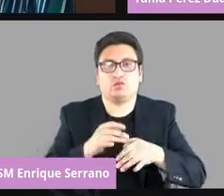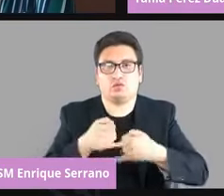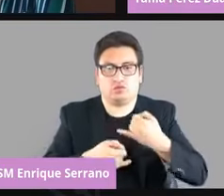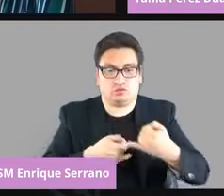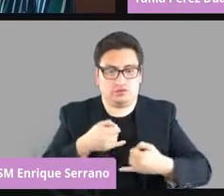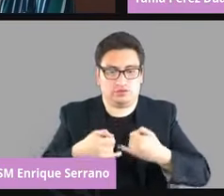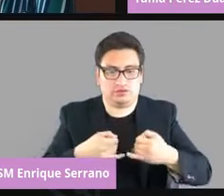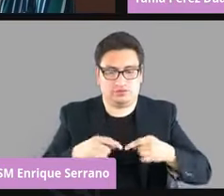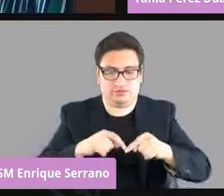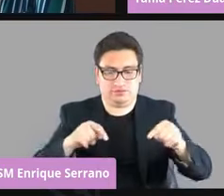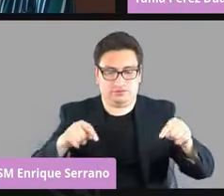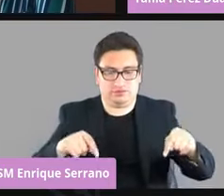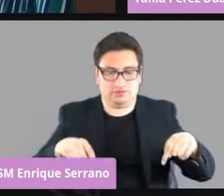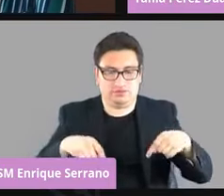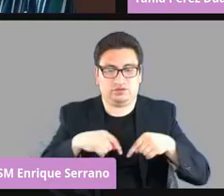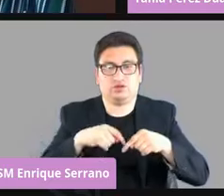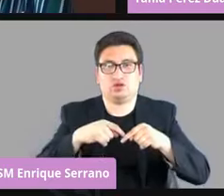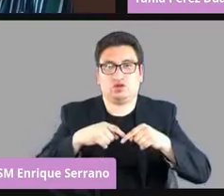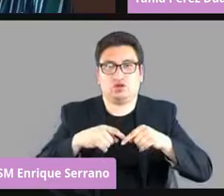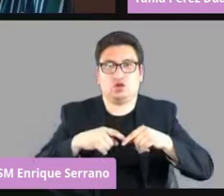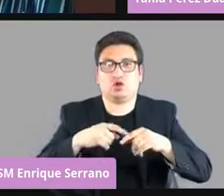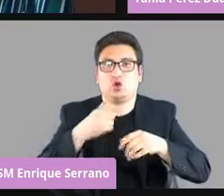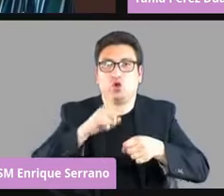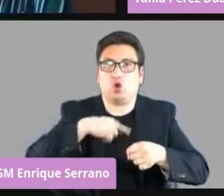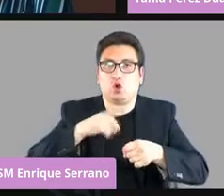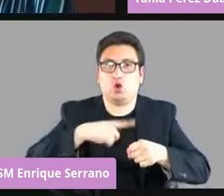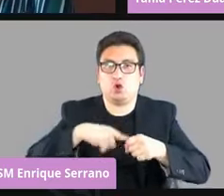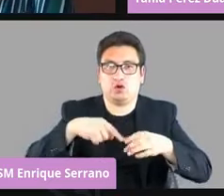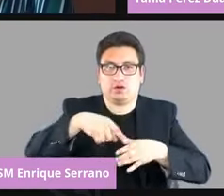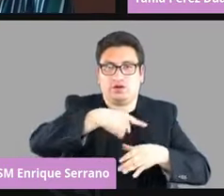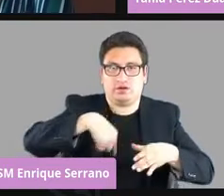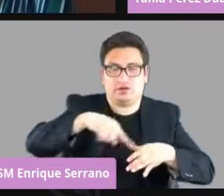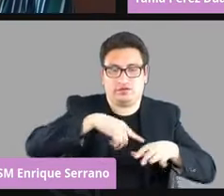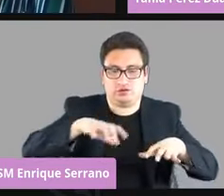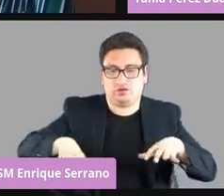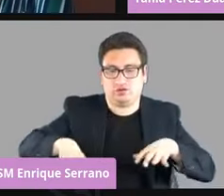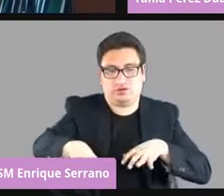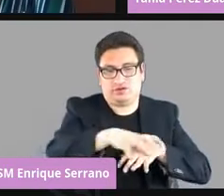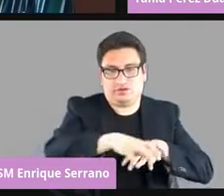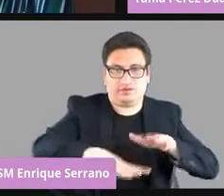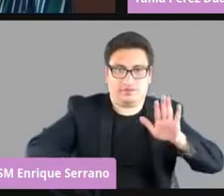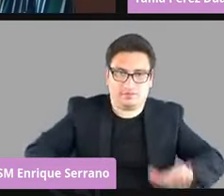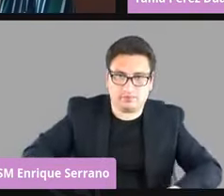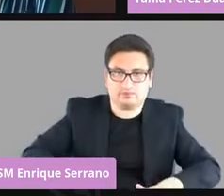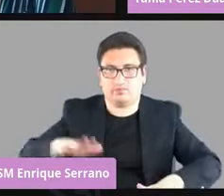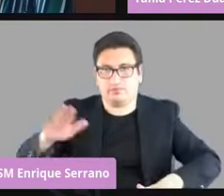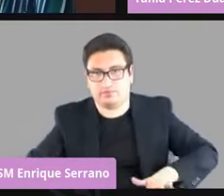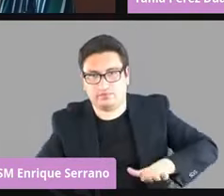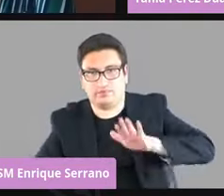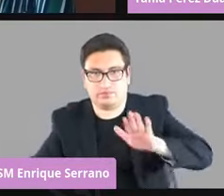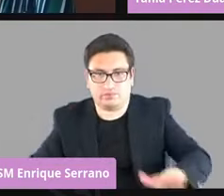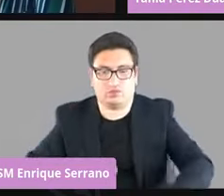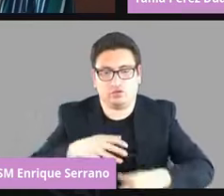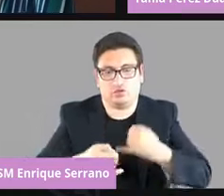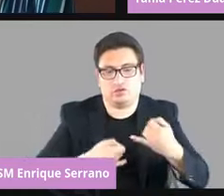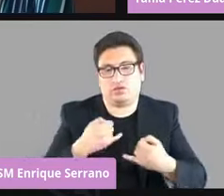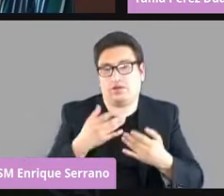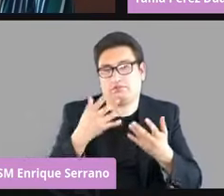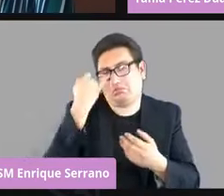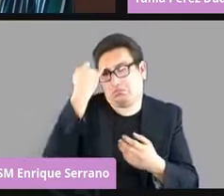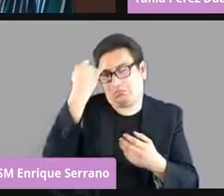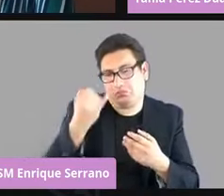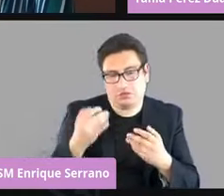llama? Que pones un, del Twister o de que de repente, no sé, digo, estoy hablando por hablar, pero aquí